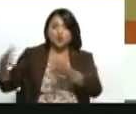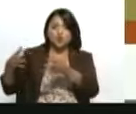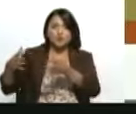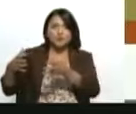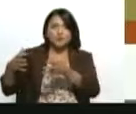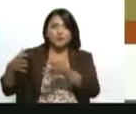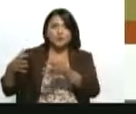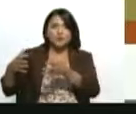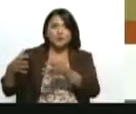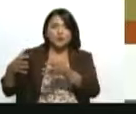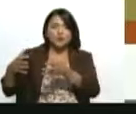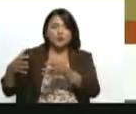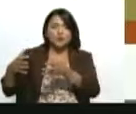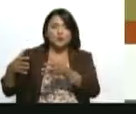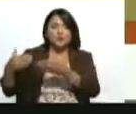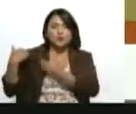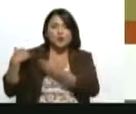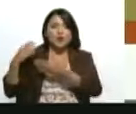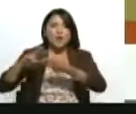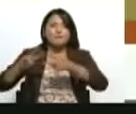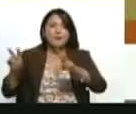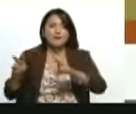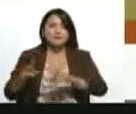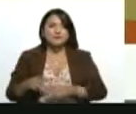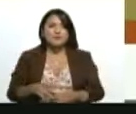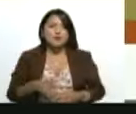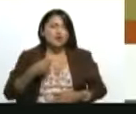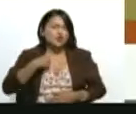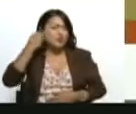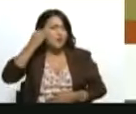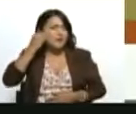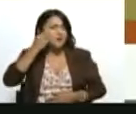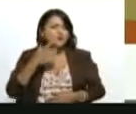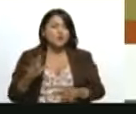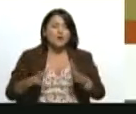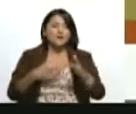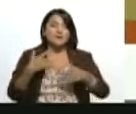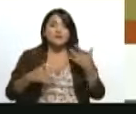UPAS. ¿Cómo será ese acto o cómo lo imagino?